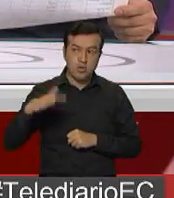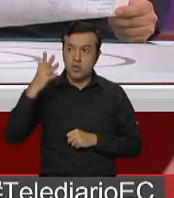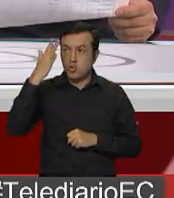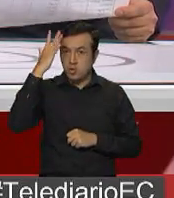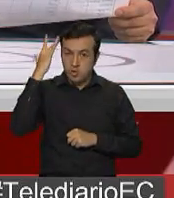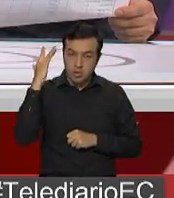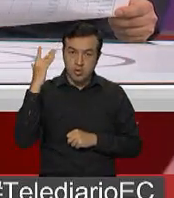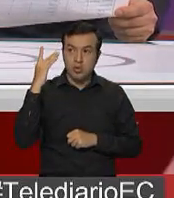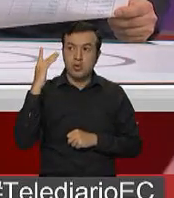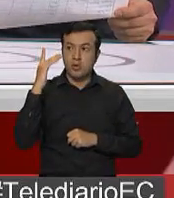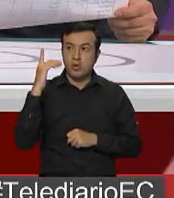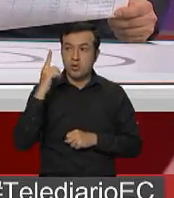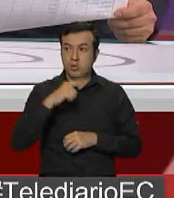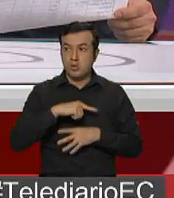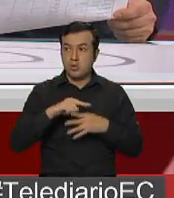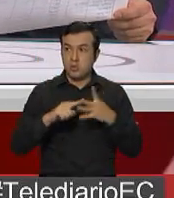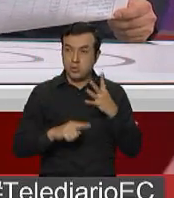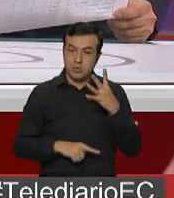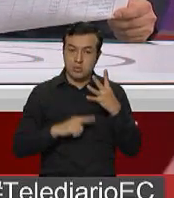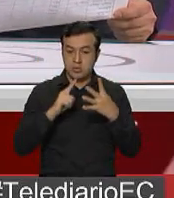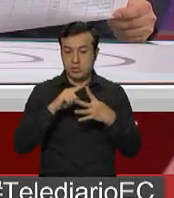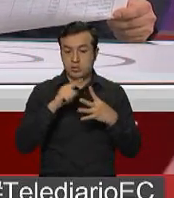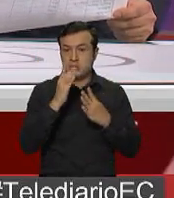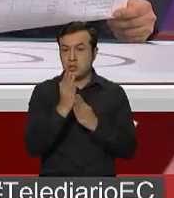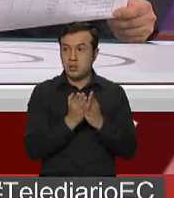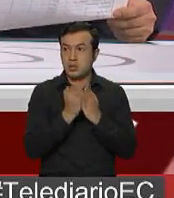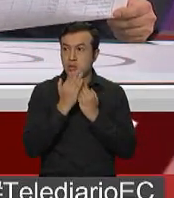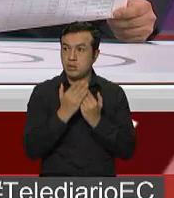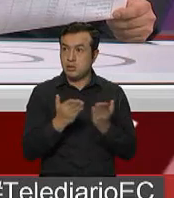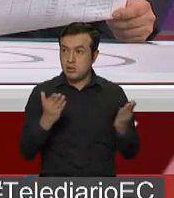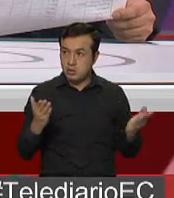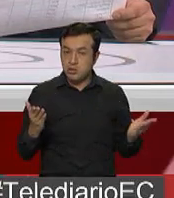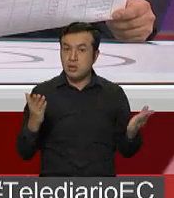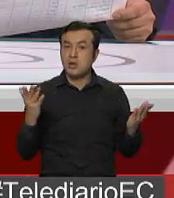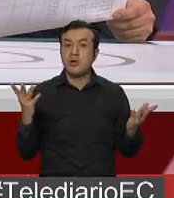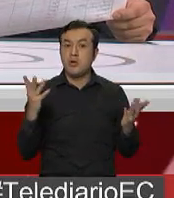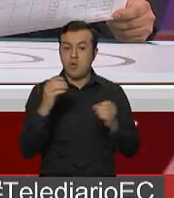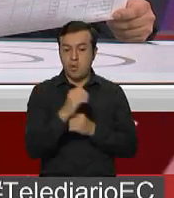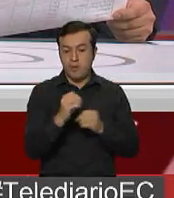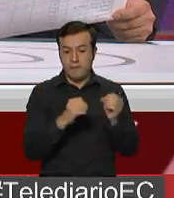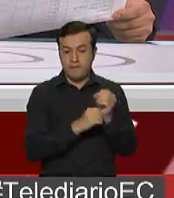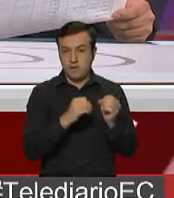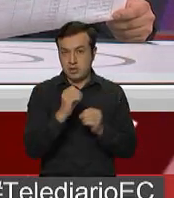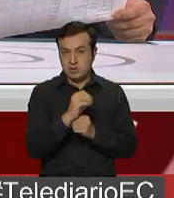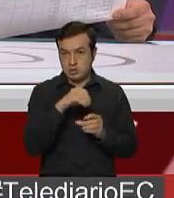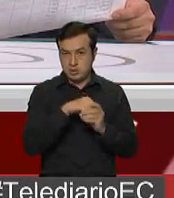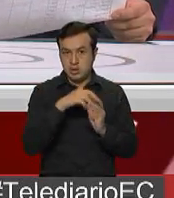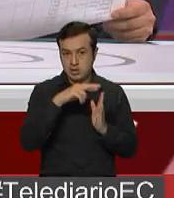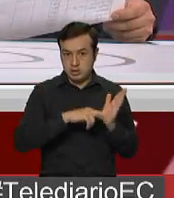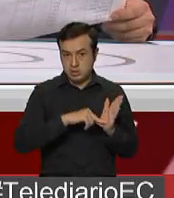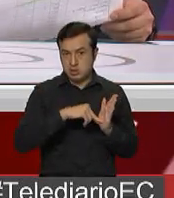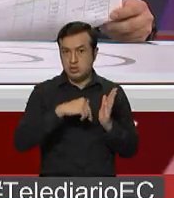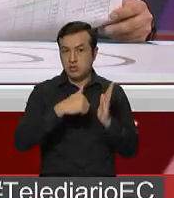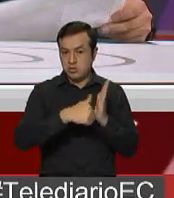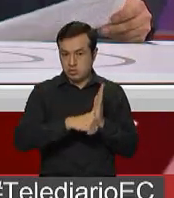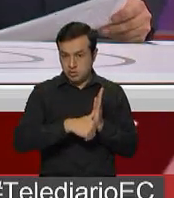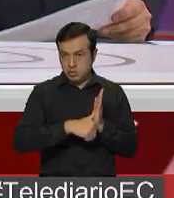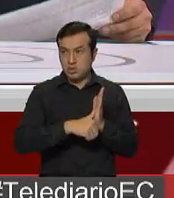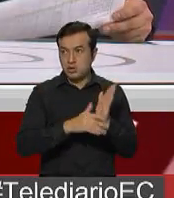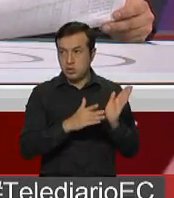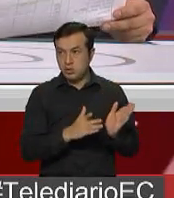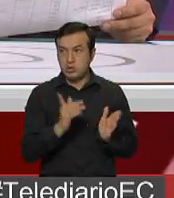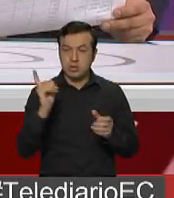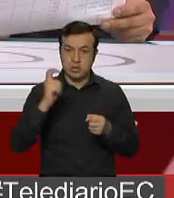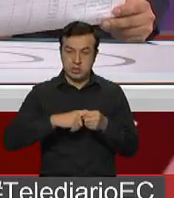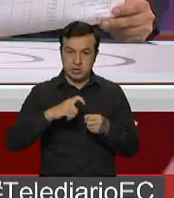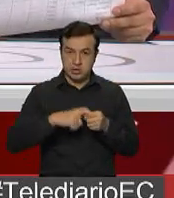amarillo se ofrecerán servicios directamente en las oficinas del registro civil de manera presencial para inscripción